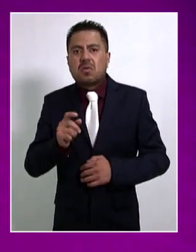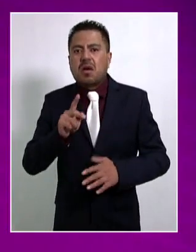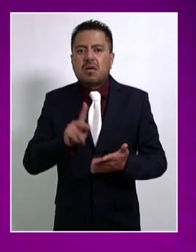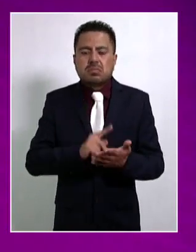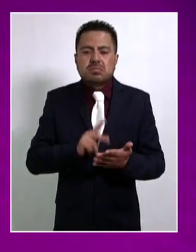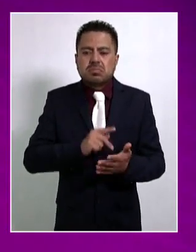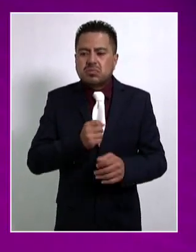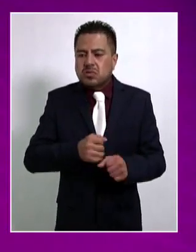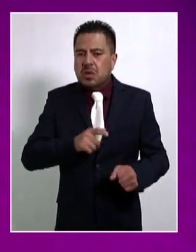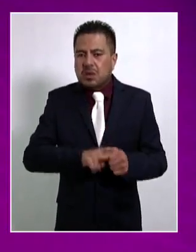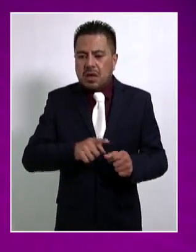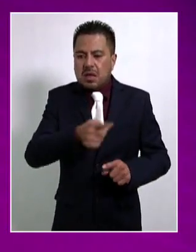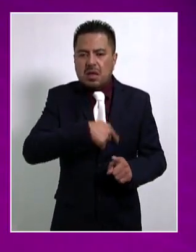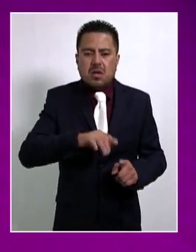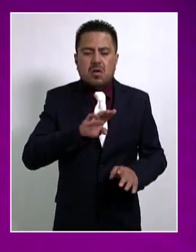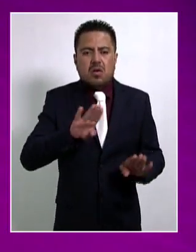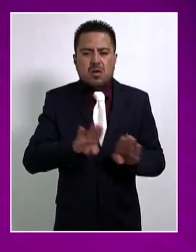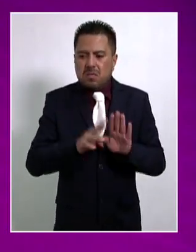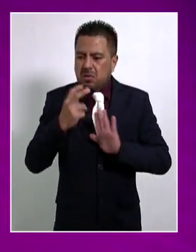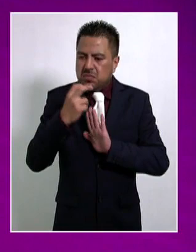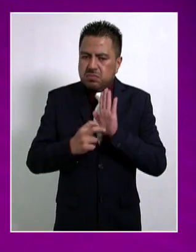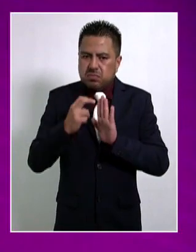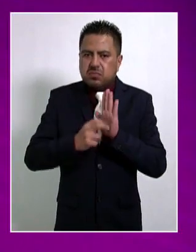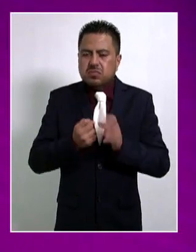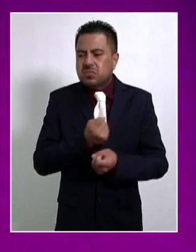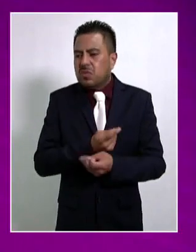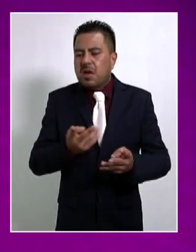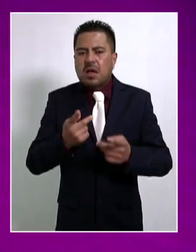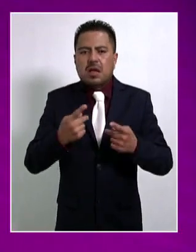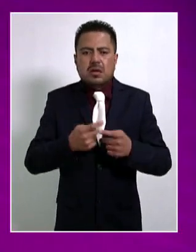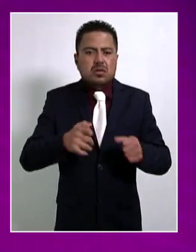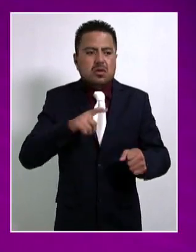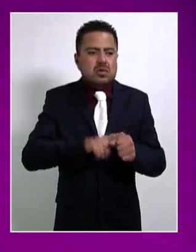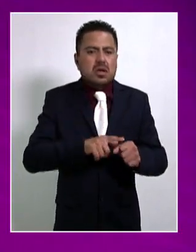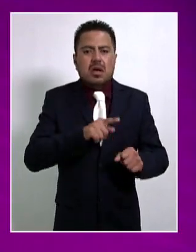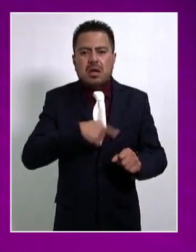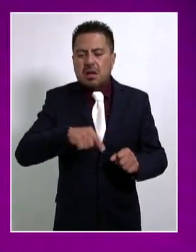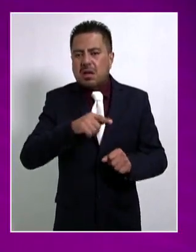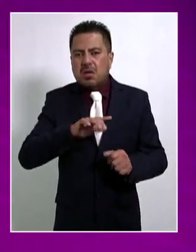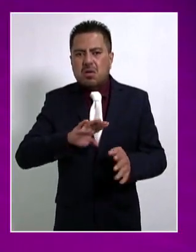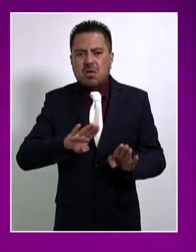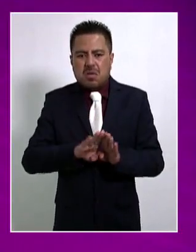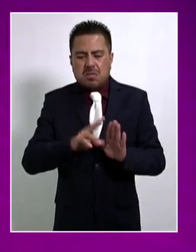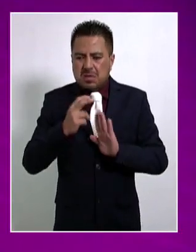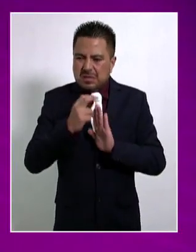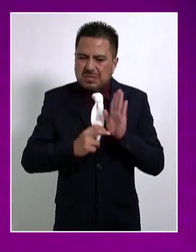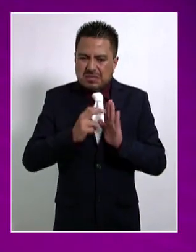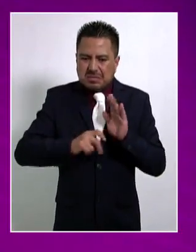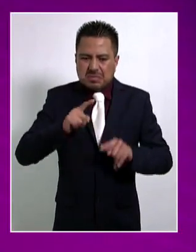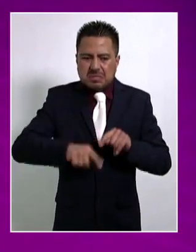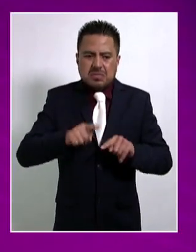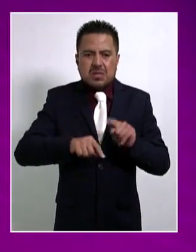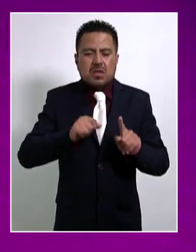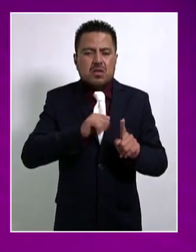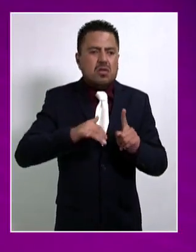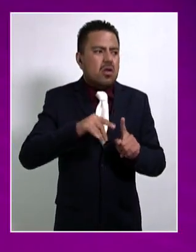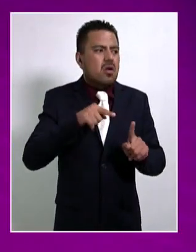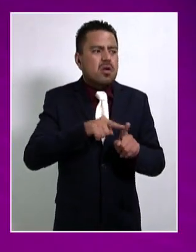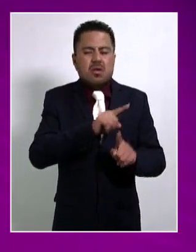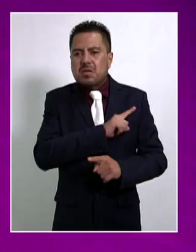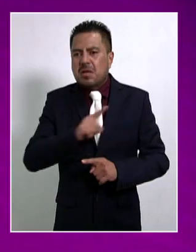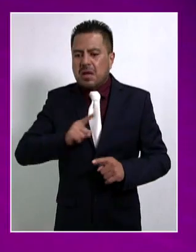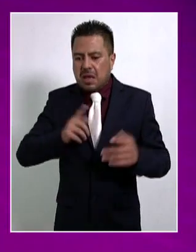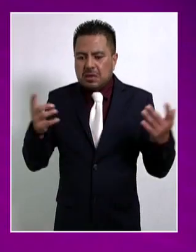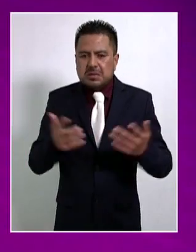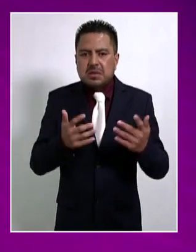esta sociedad no nos ha intentado corregir? ¿Cuántas veces esta sociedad no nos ha intentado disciplinar en torno a cómo deberíamos